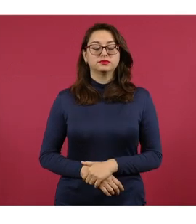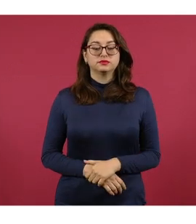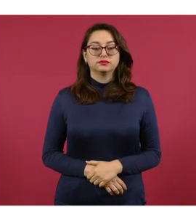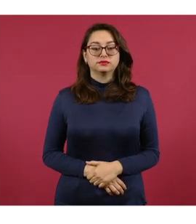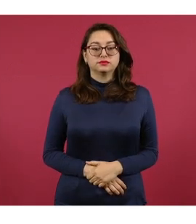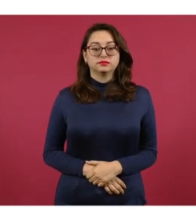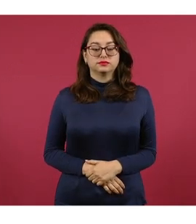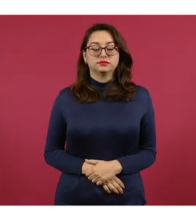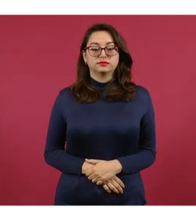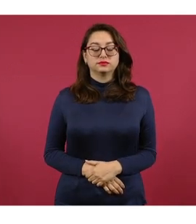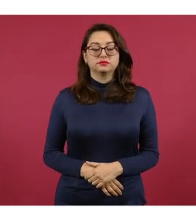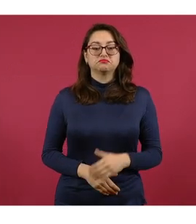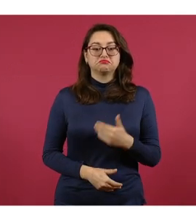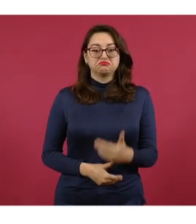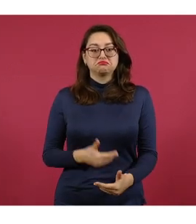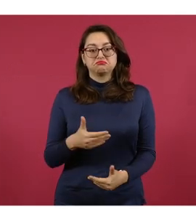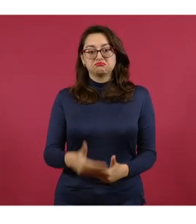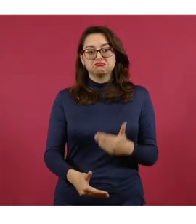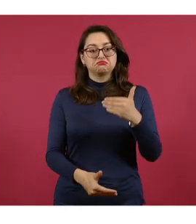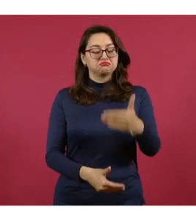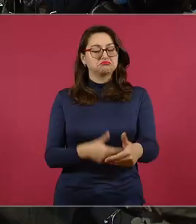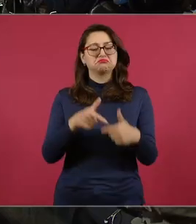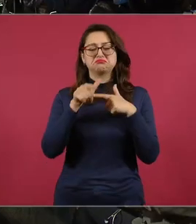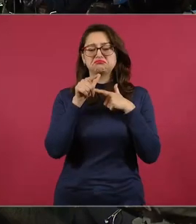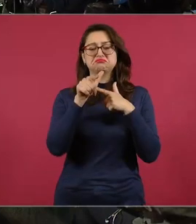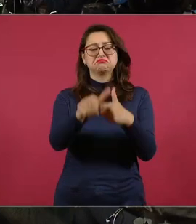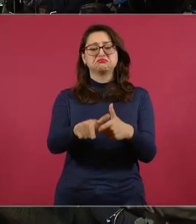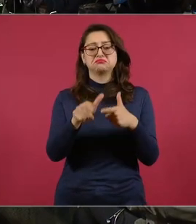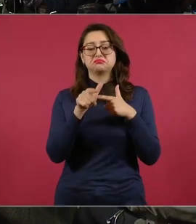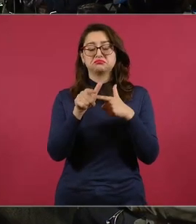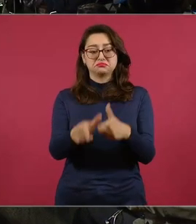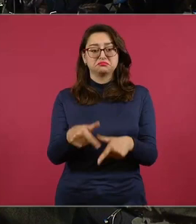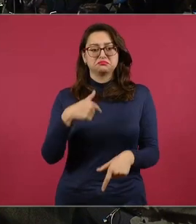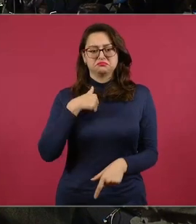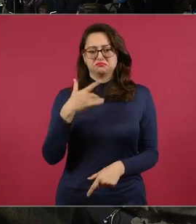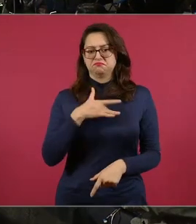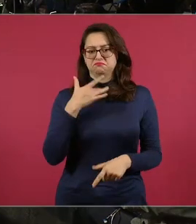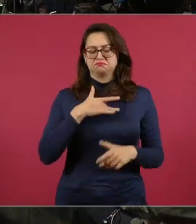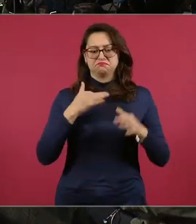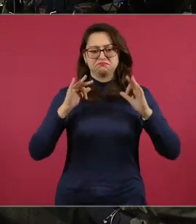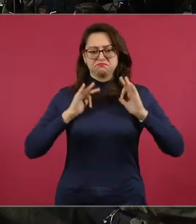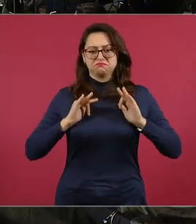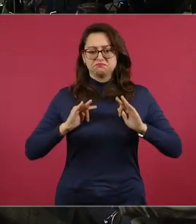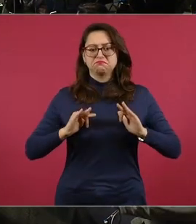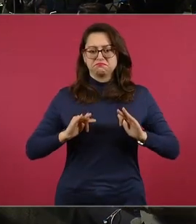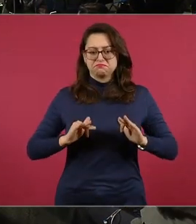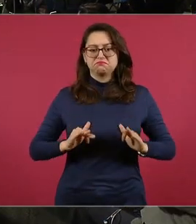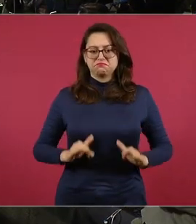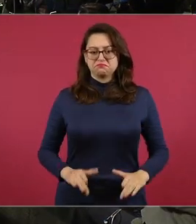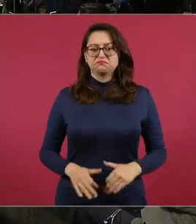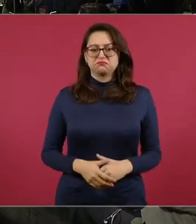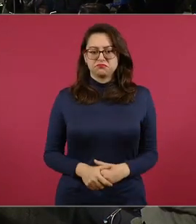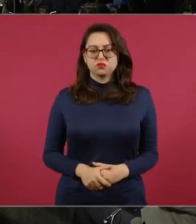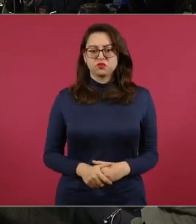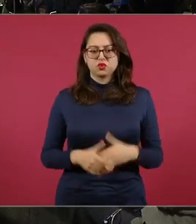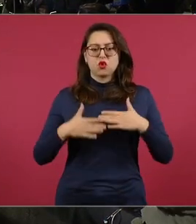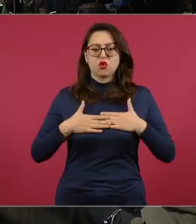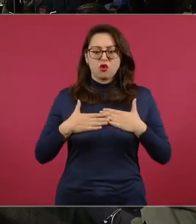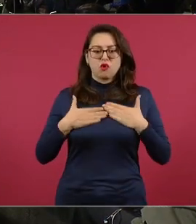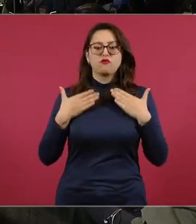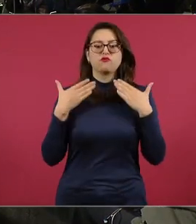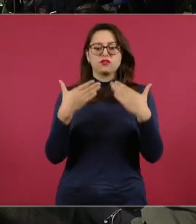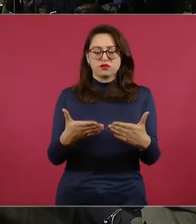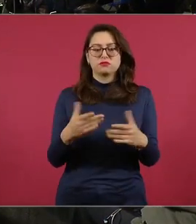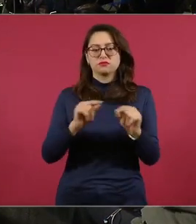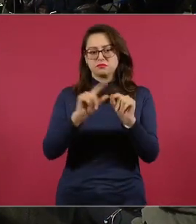Y ahí vamos, ¿no? Adelante. Por eso tengo confianza de que va a continuar la